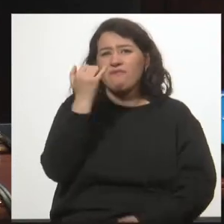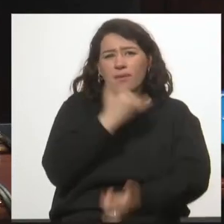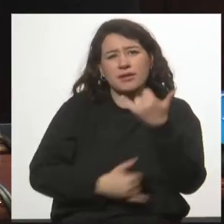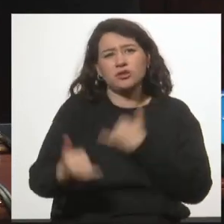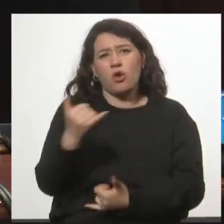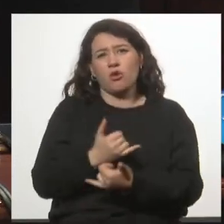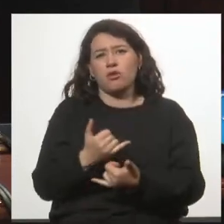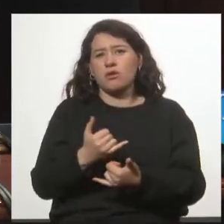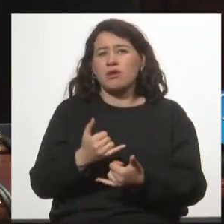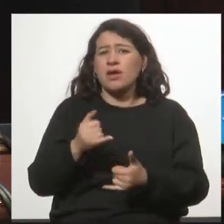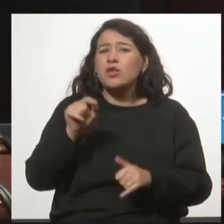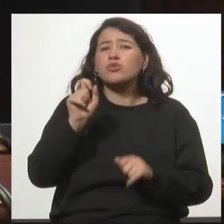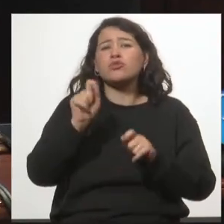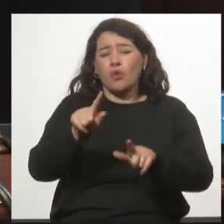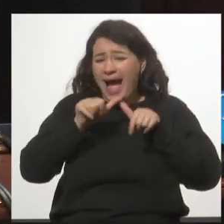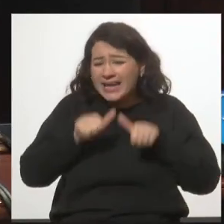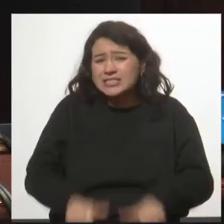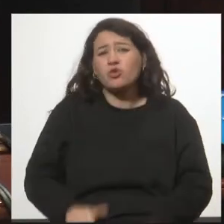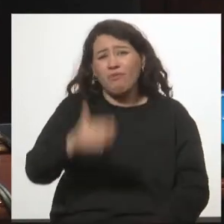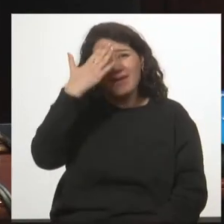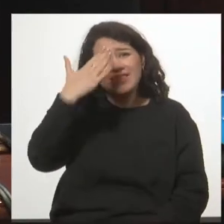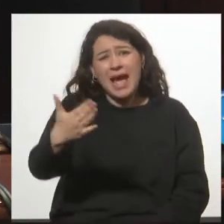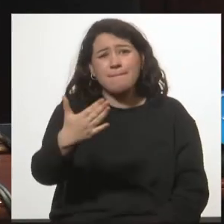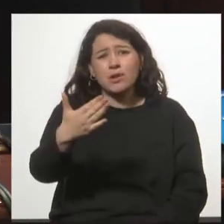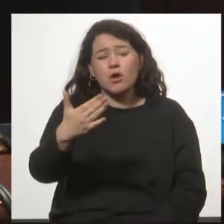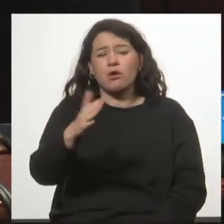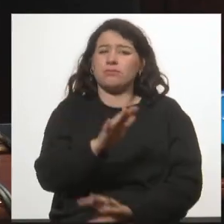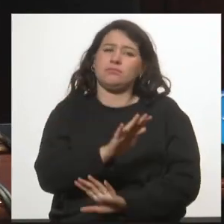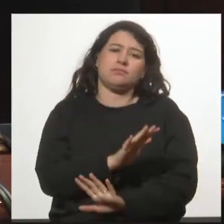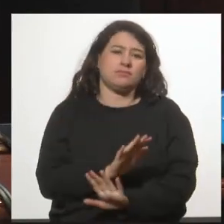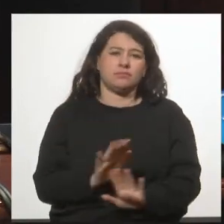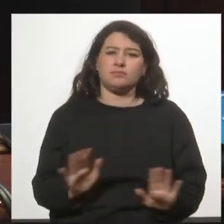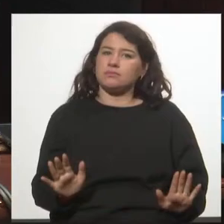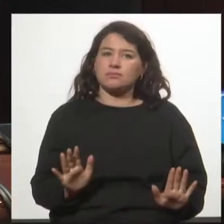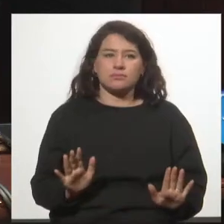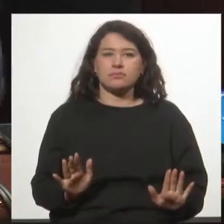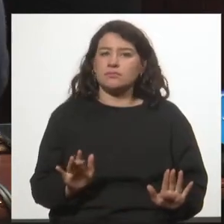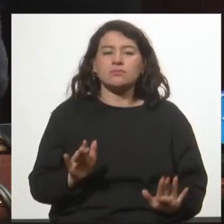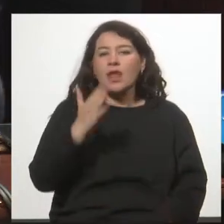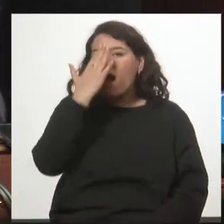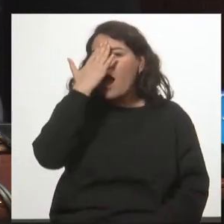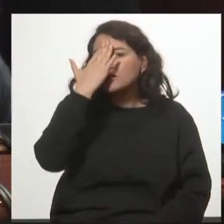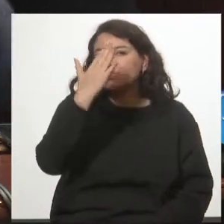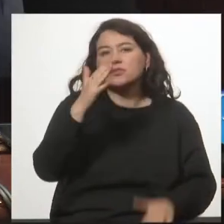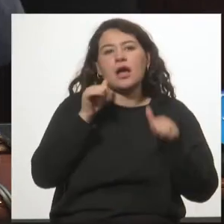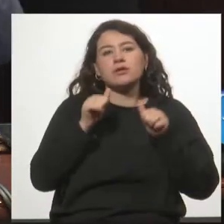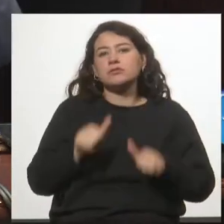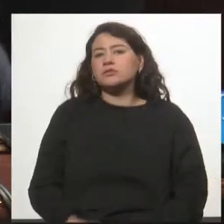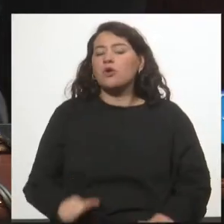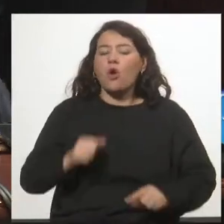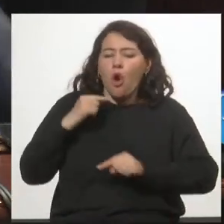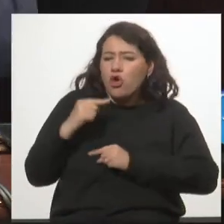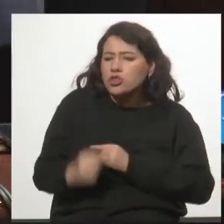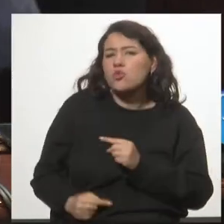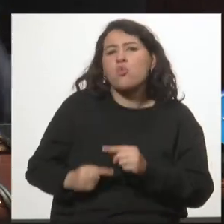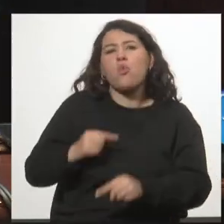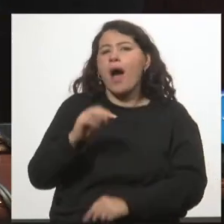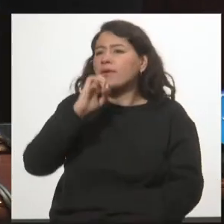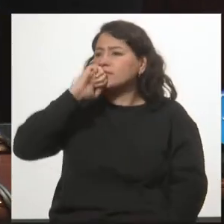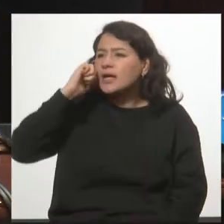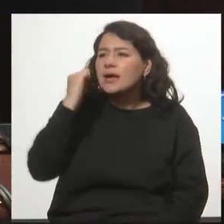la actitud del frente amplio así o continuar con la acción de